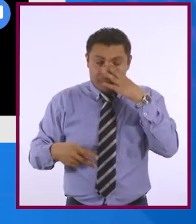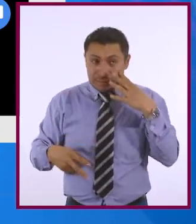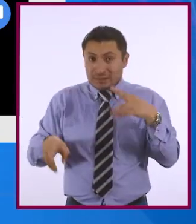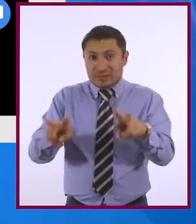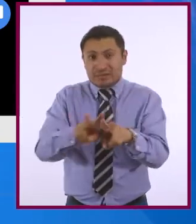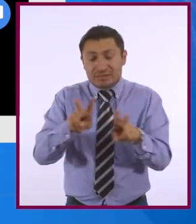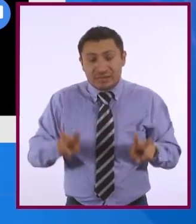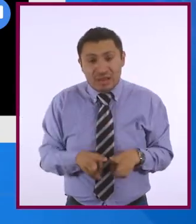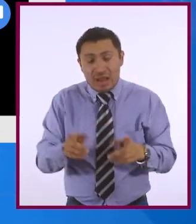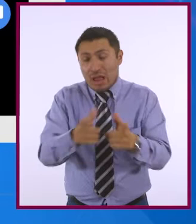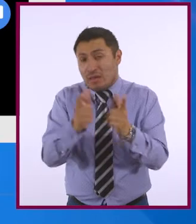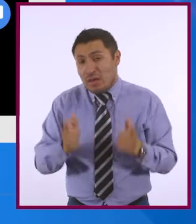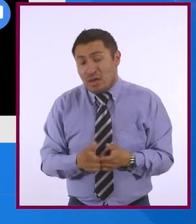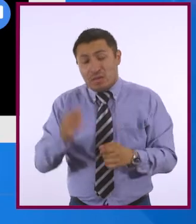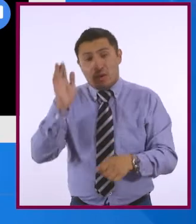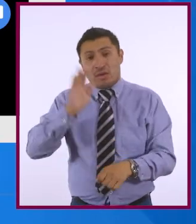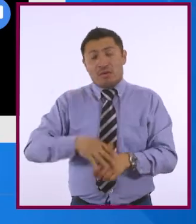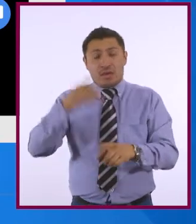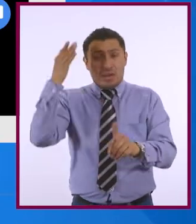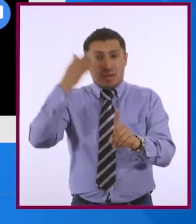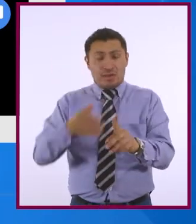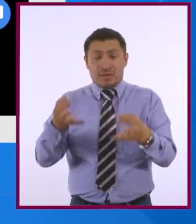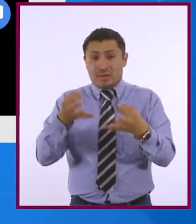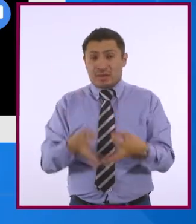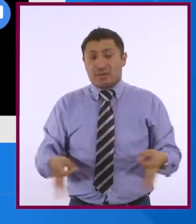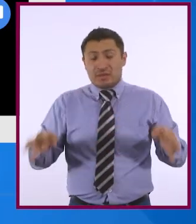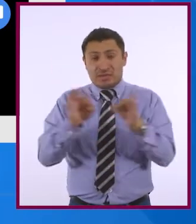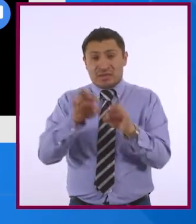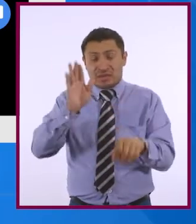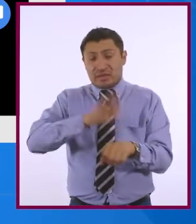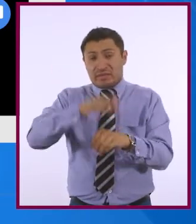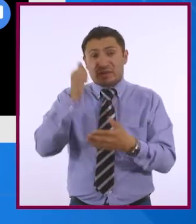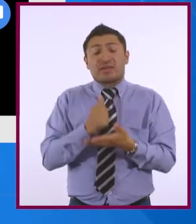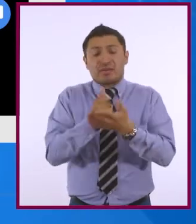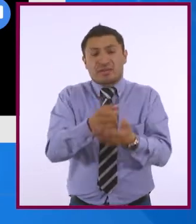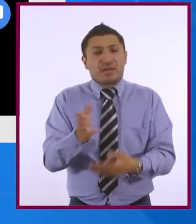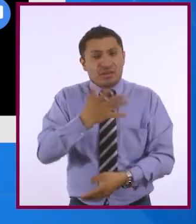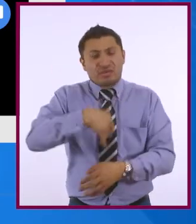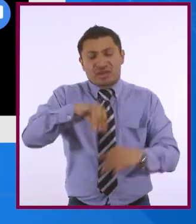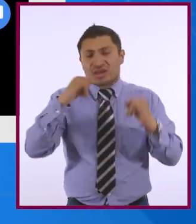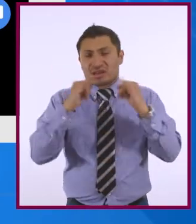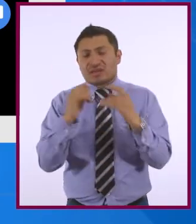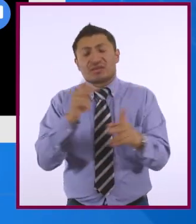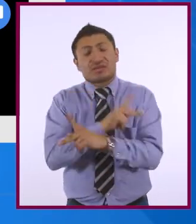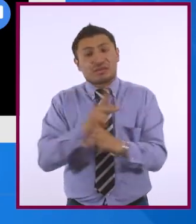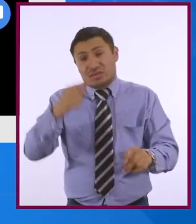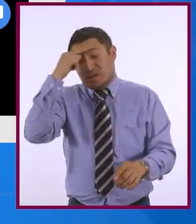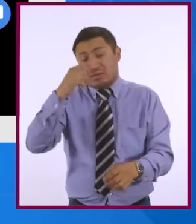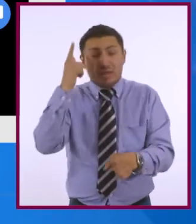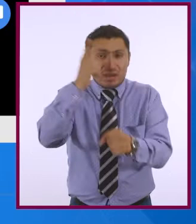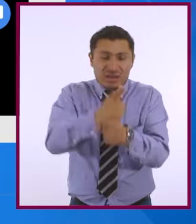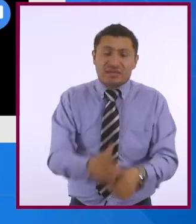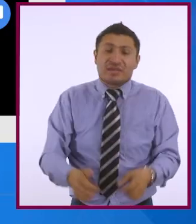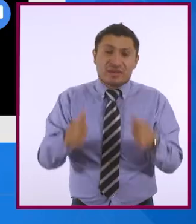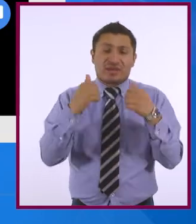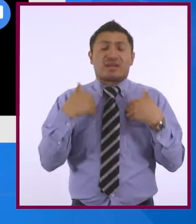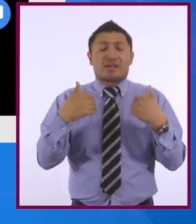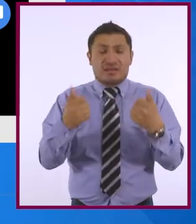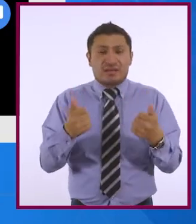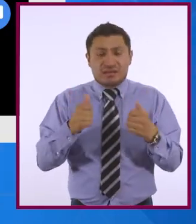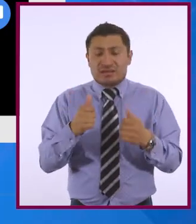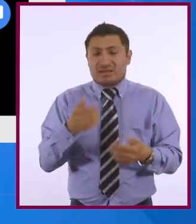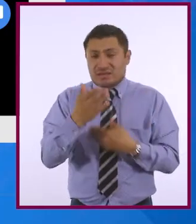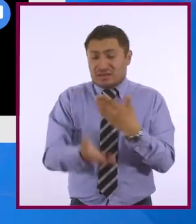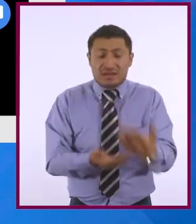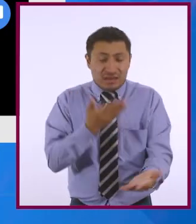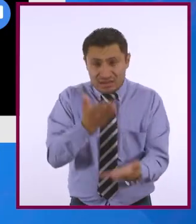todo mejorar la capacidad de las instituciones públicas para identificar, para atender y dar seguimiento a casos de riesgo,